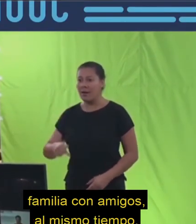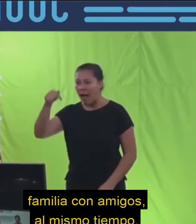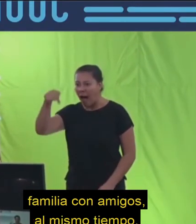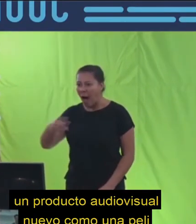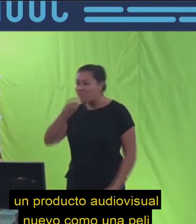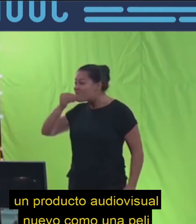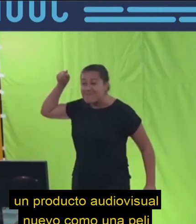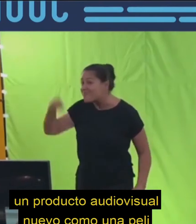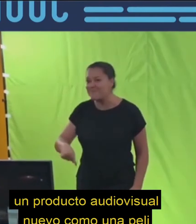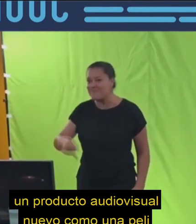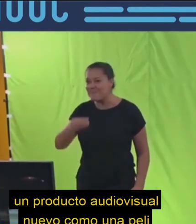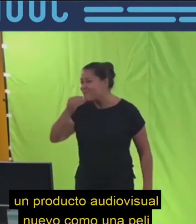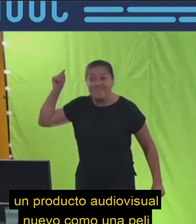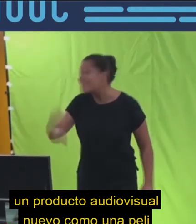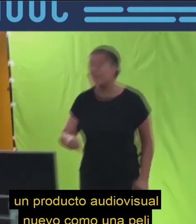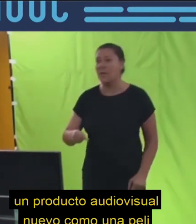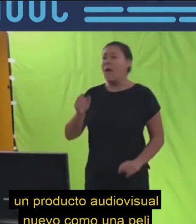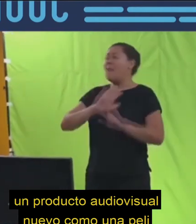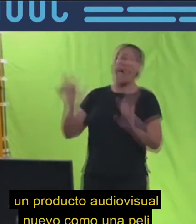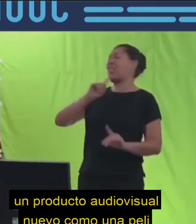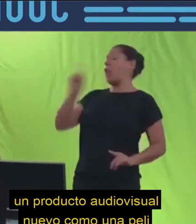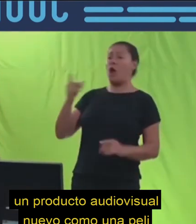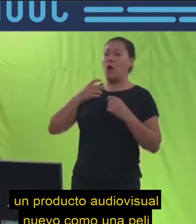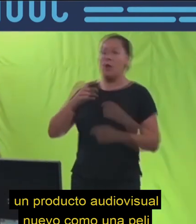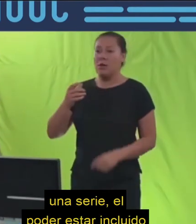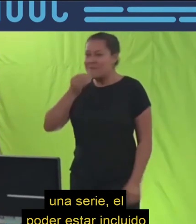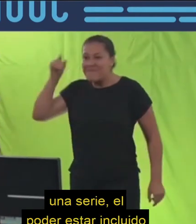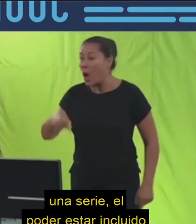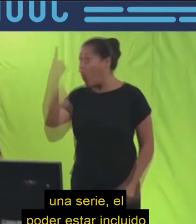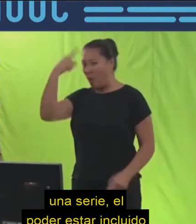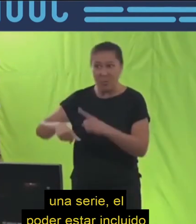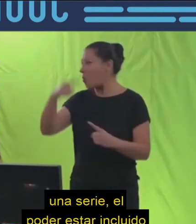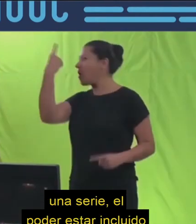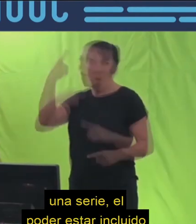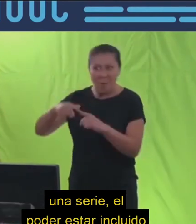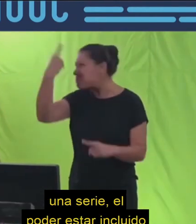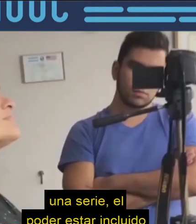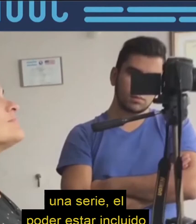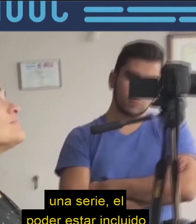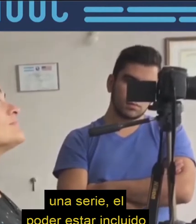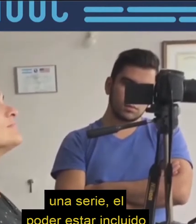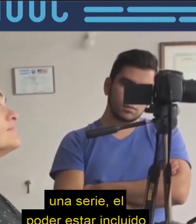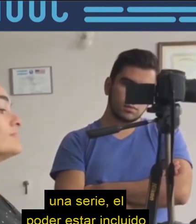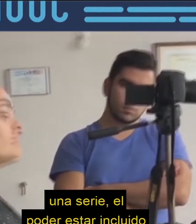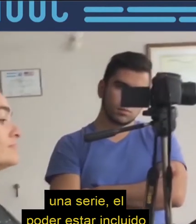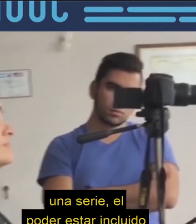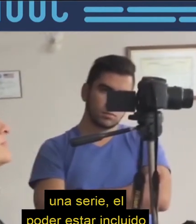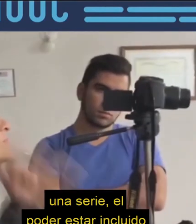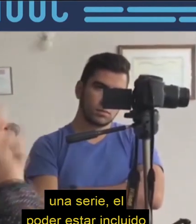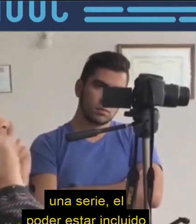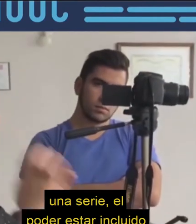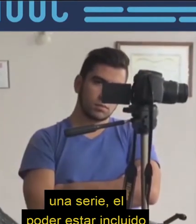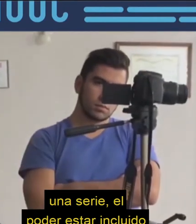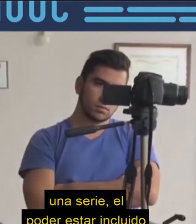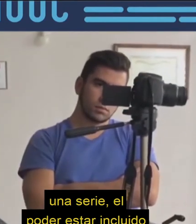al mismo tiempo un producto audiovisual nuevo como una peli una una serie el poder